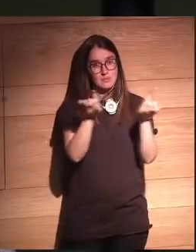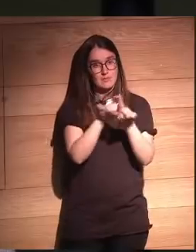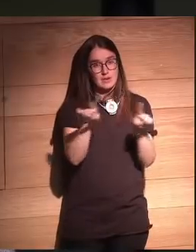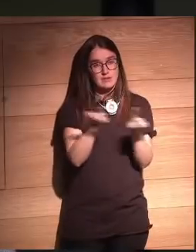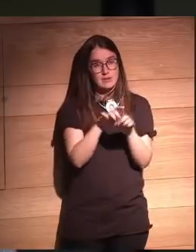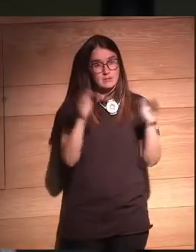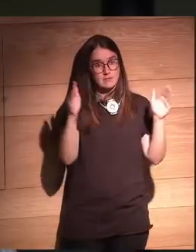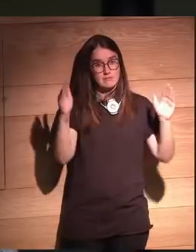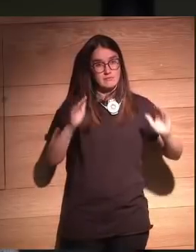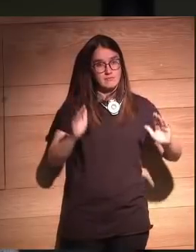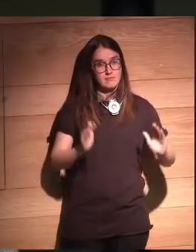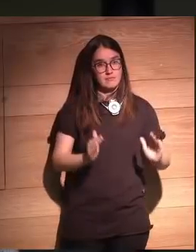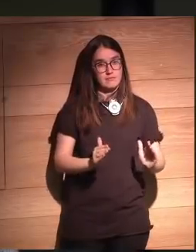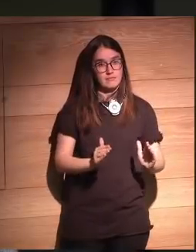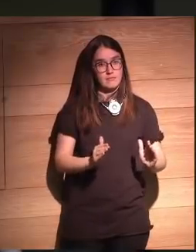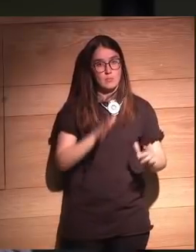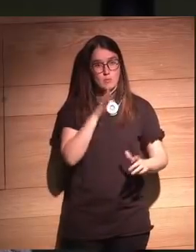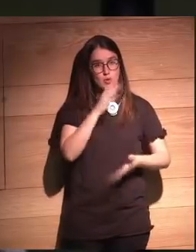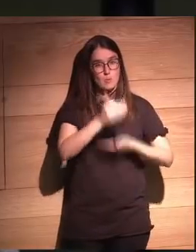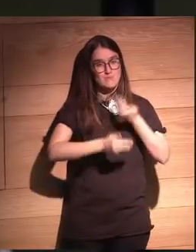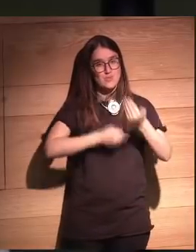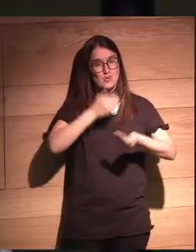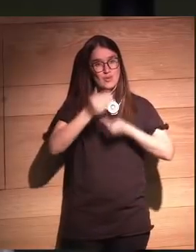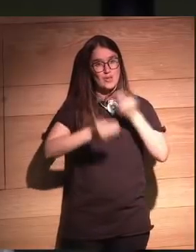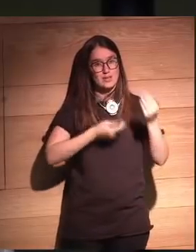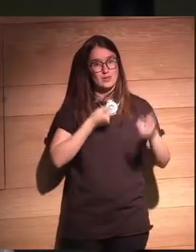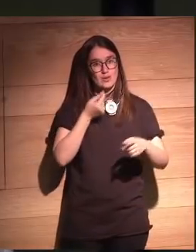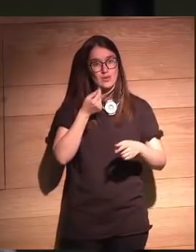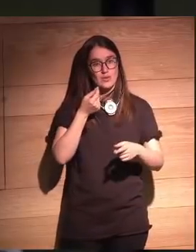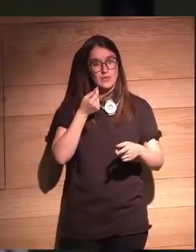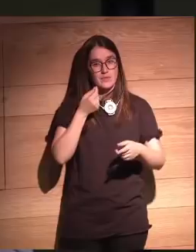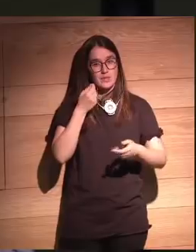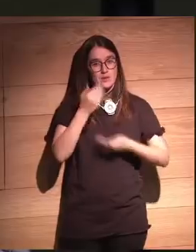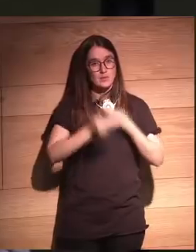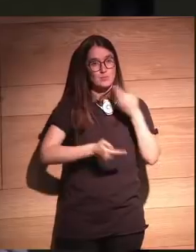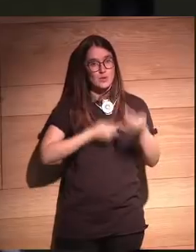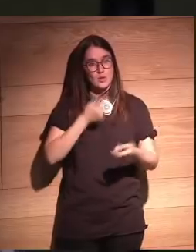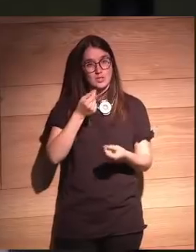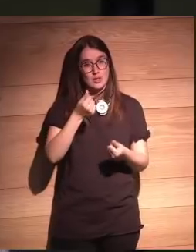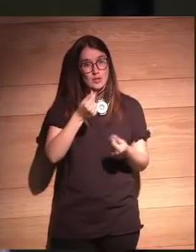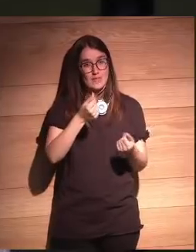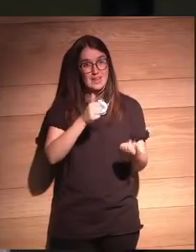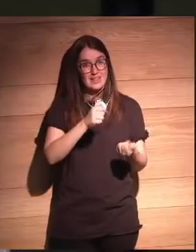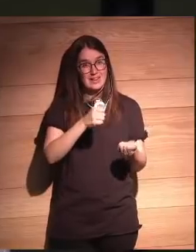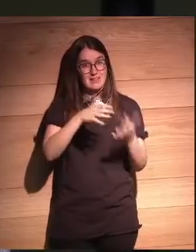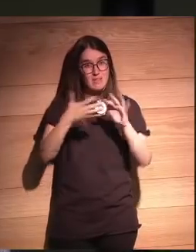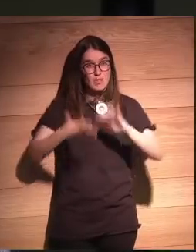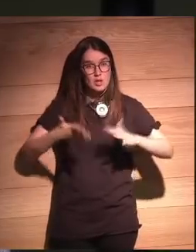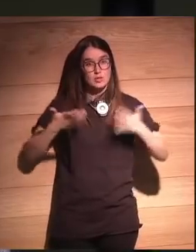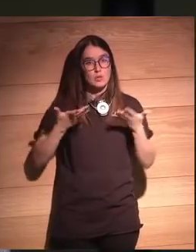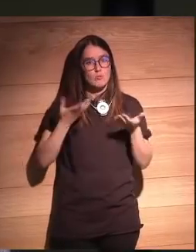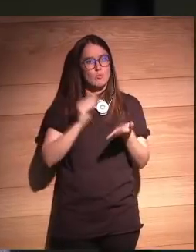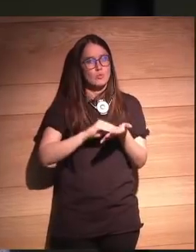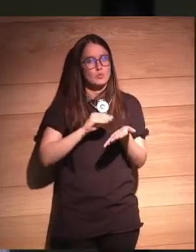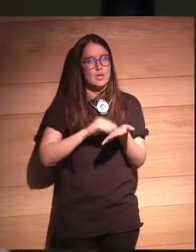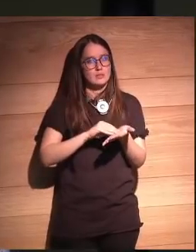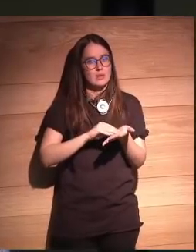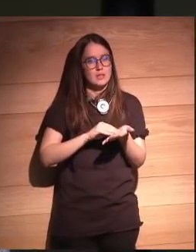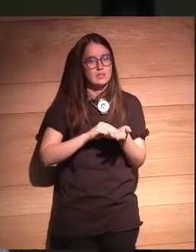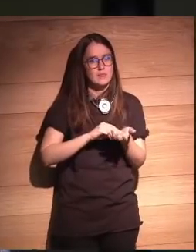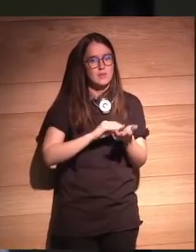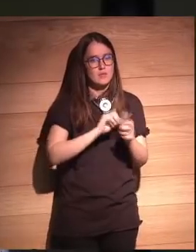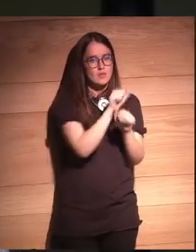siendo reducidos por este proceso de financiarización. Así que hay muchas formas de